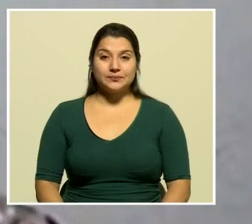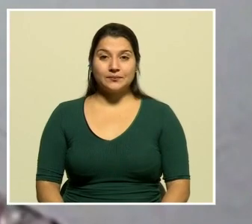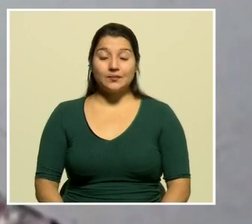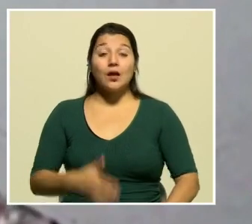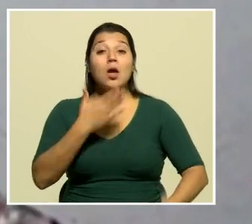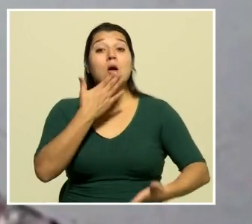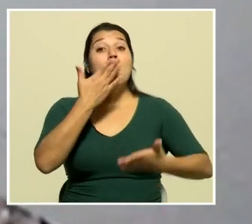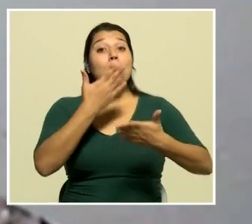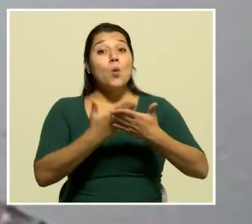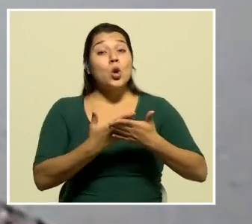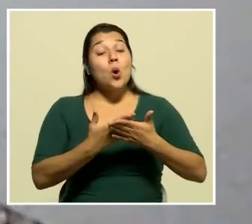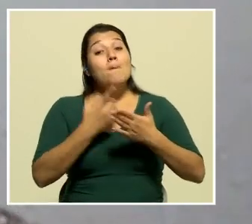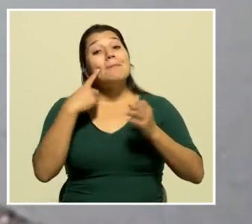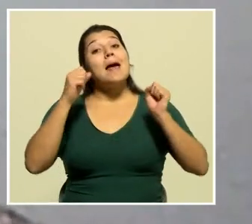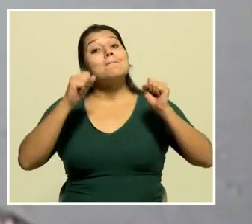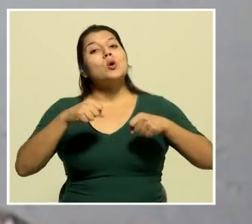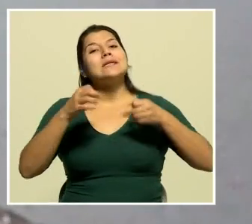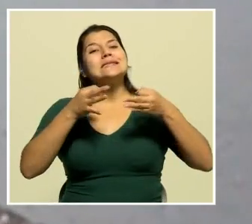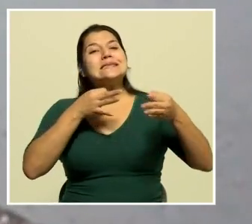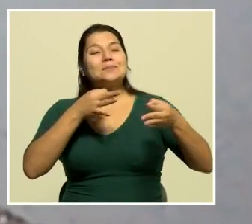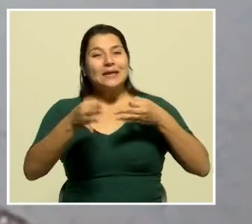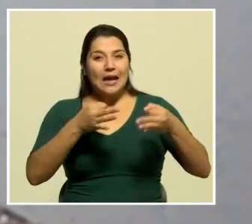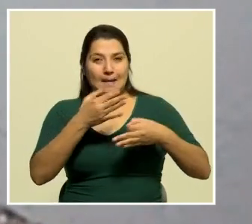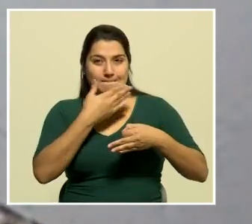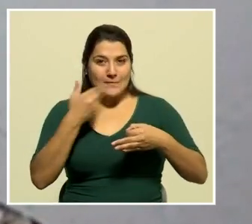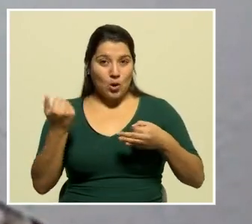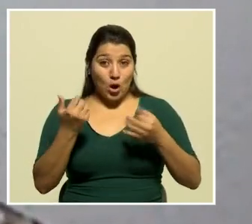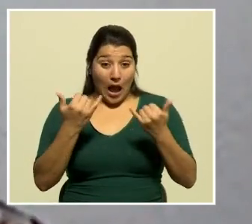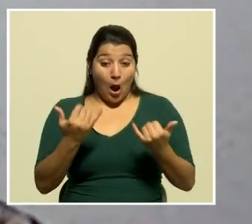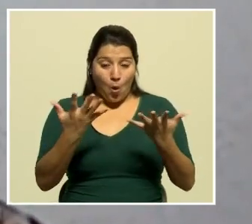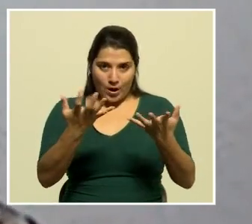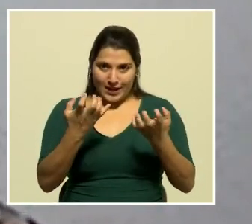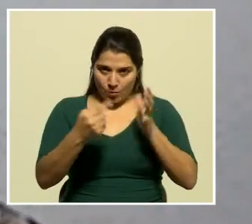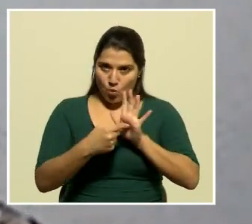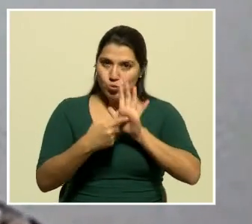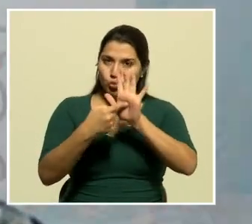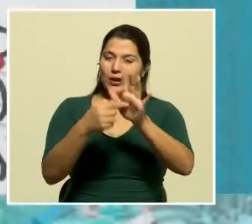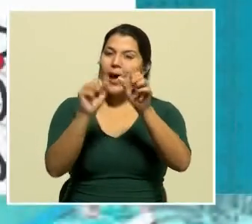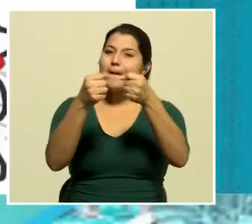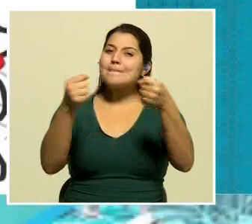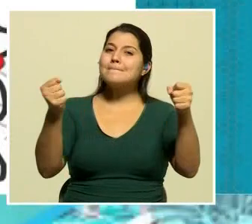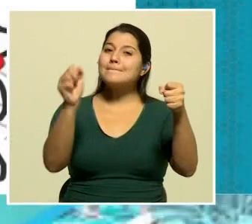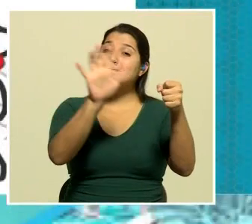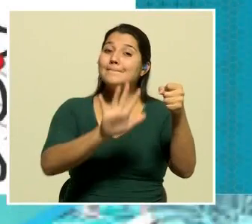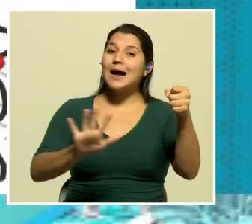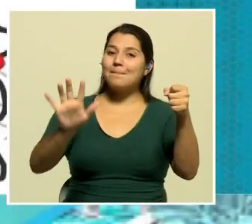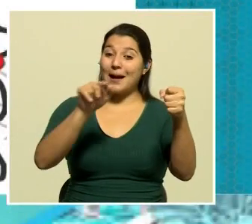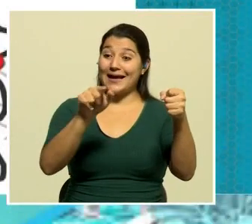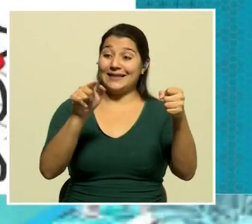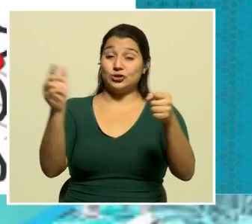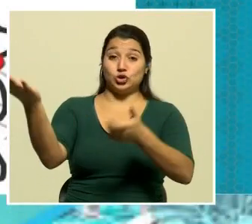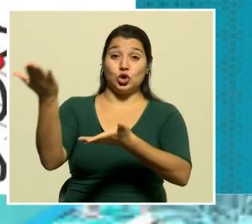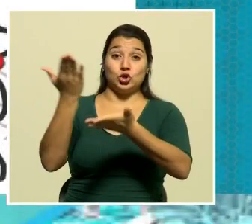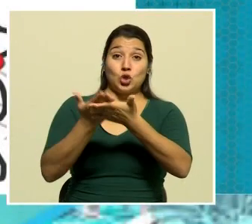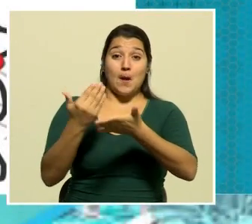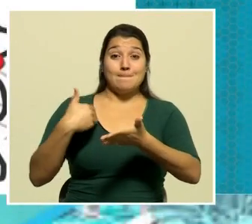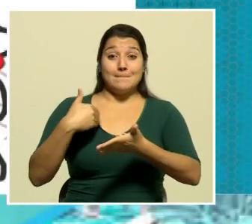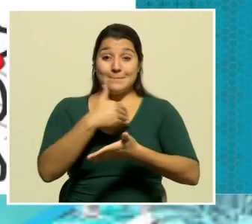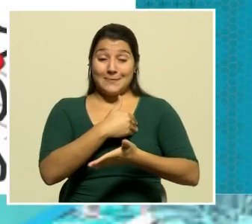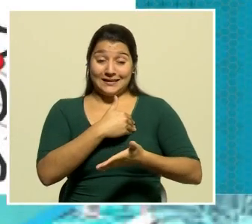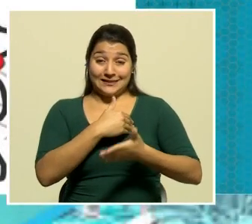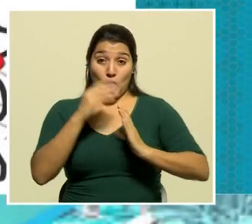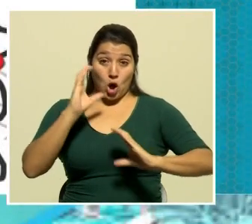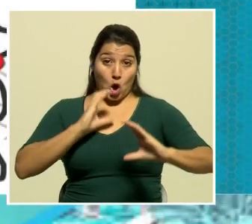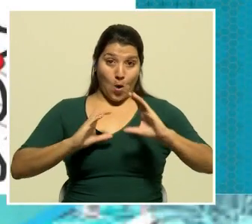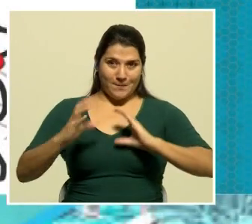Bueno, precisamente para ilustrar un poco mejor, vamos a mostrarles el siguiente mapa que nos suministró el Ministerio de Comercio Exterior, en donde